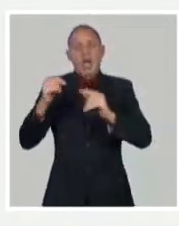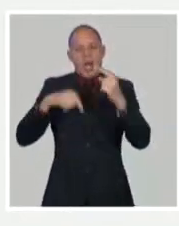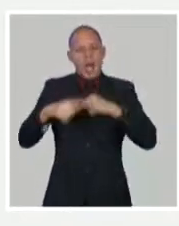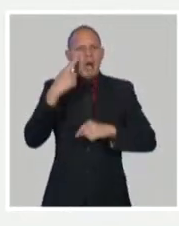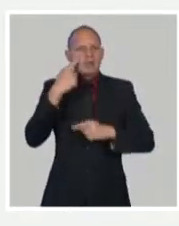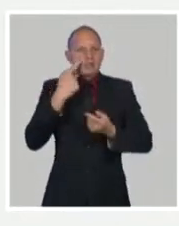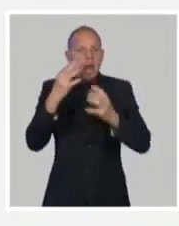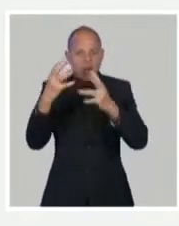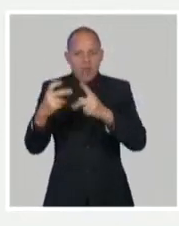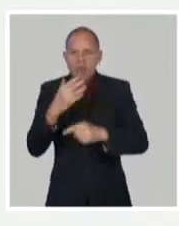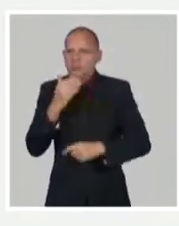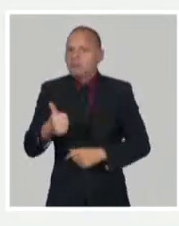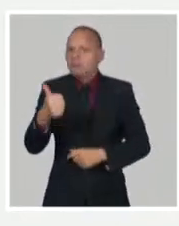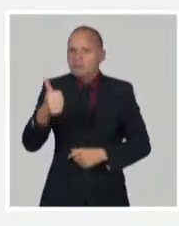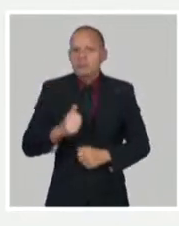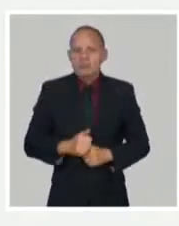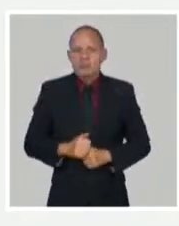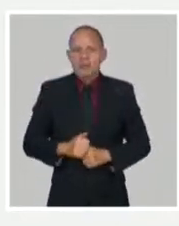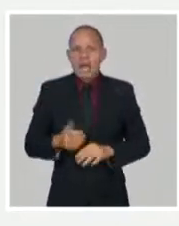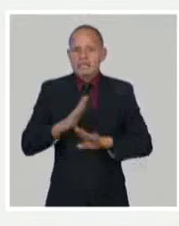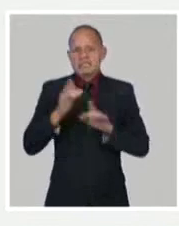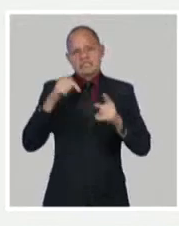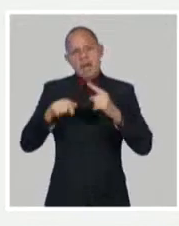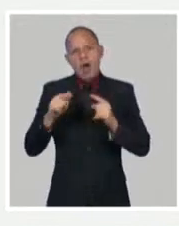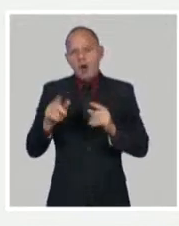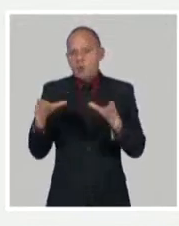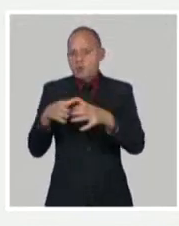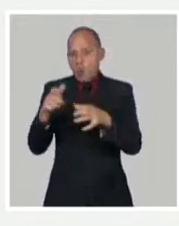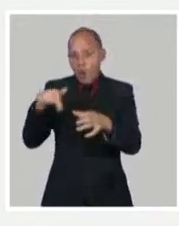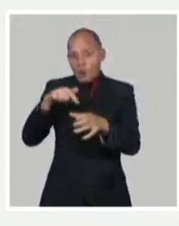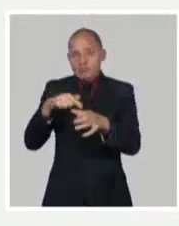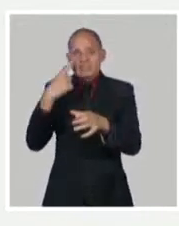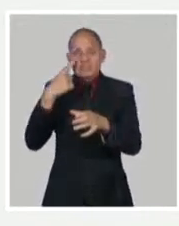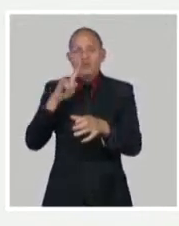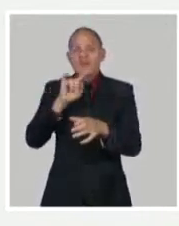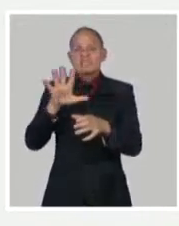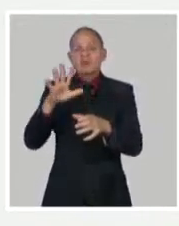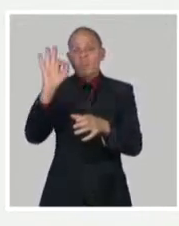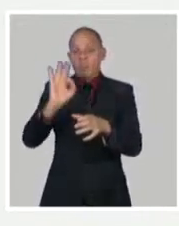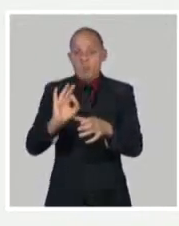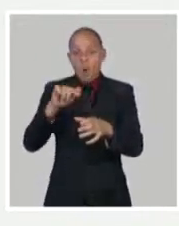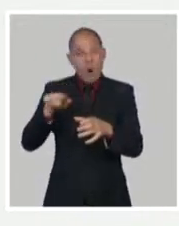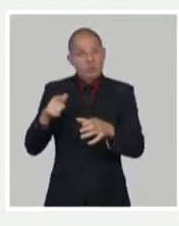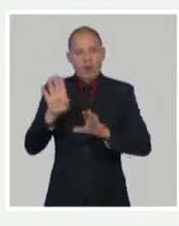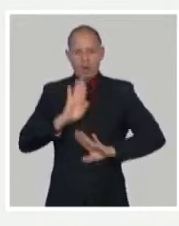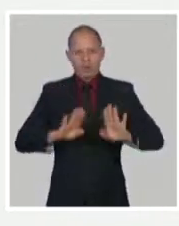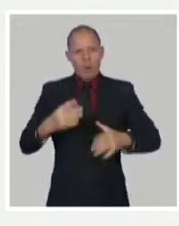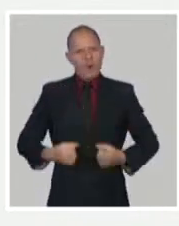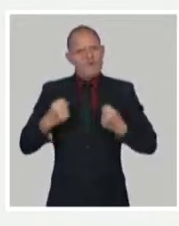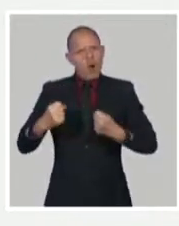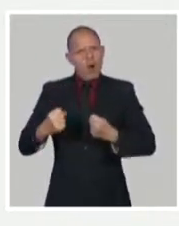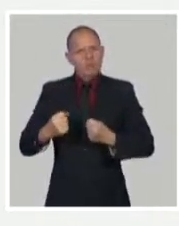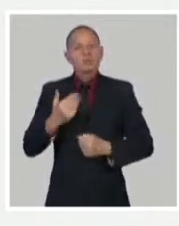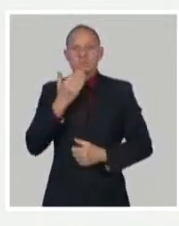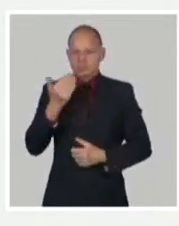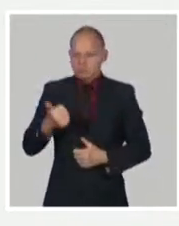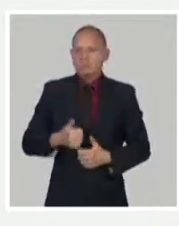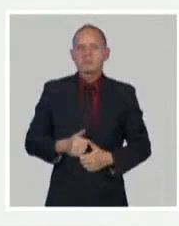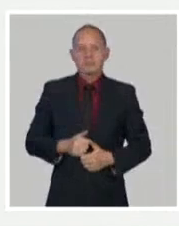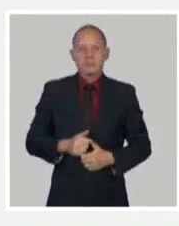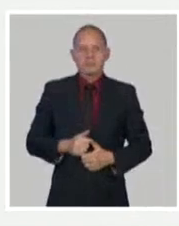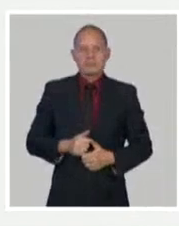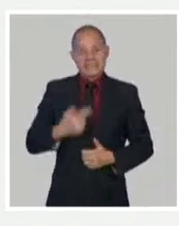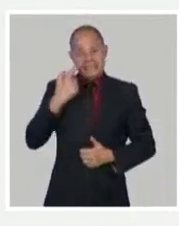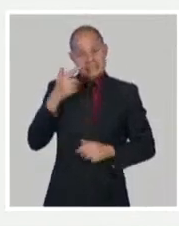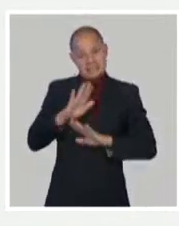estos resultados, donde llegamos que a un 95% de las personas responden con anticuerpos, no todo es que respondan con anticuerpos, esos anticuerpos tienen